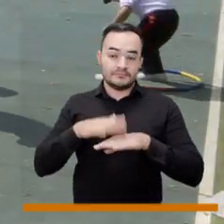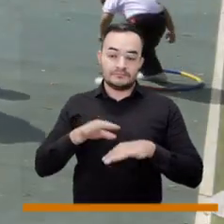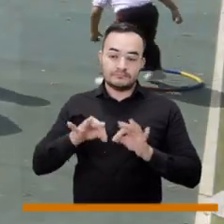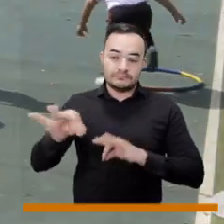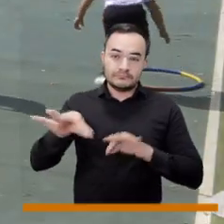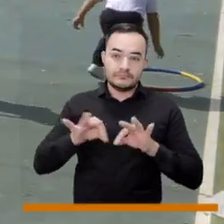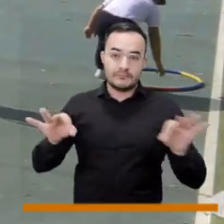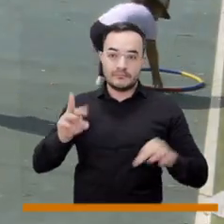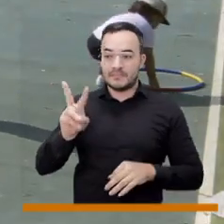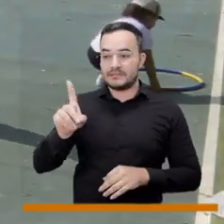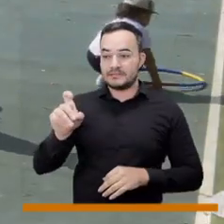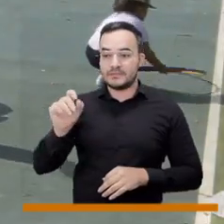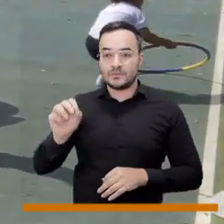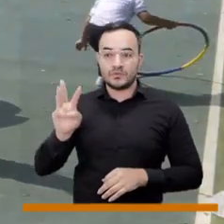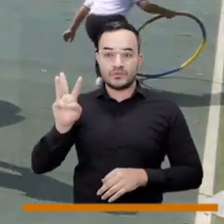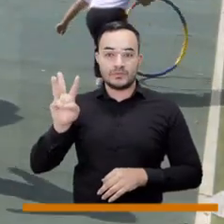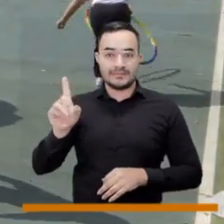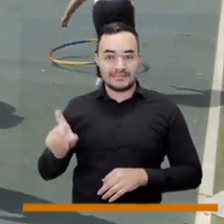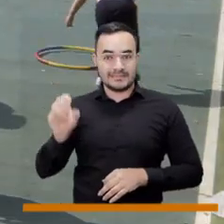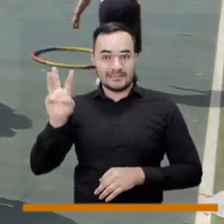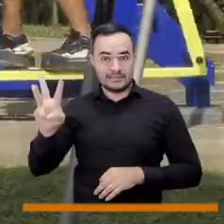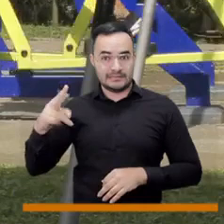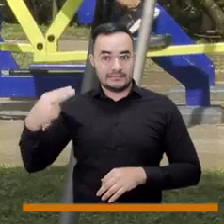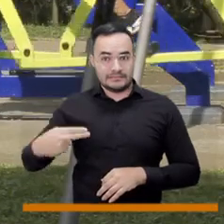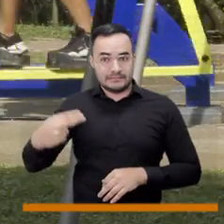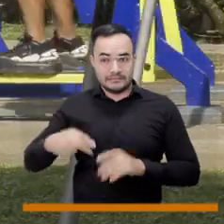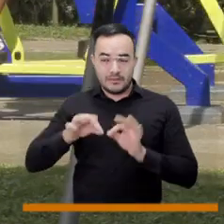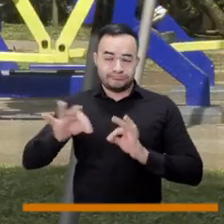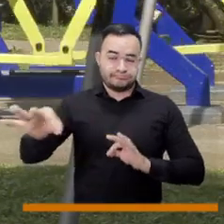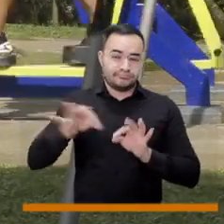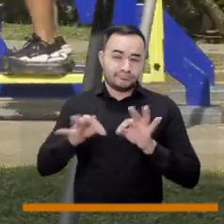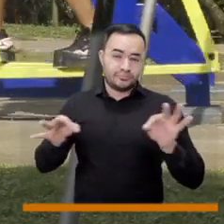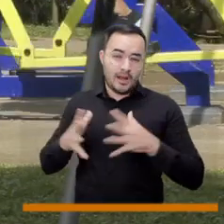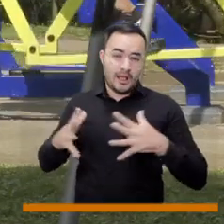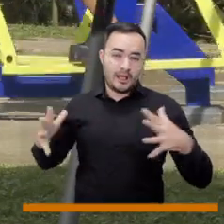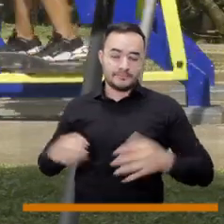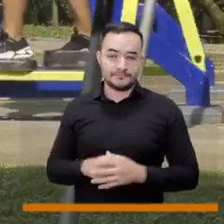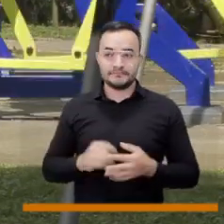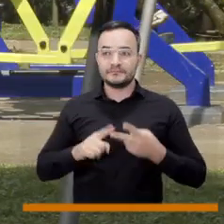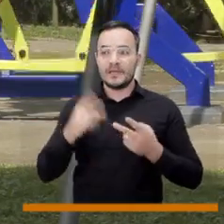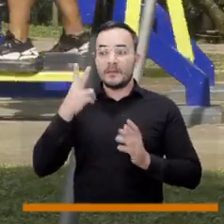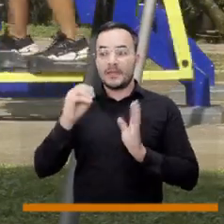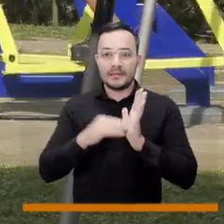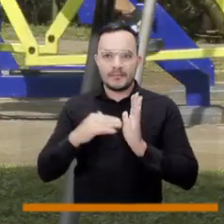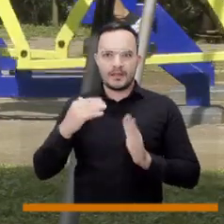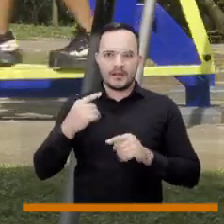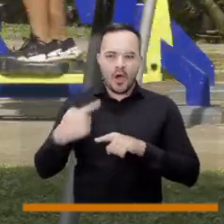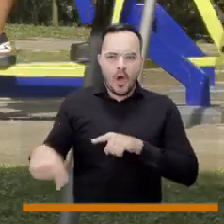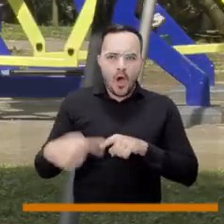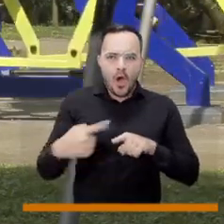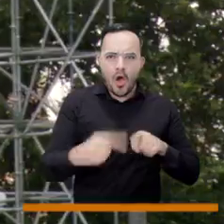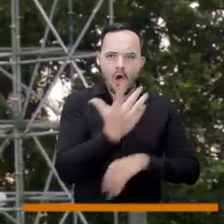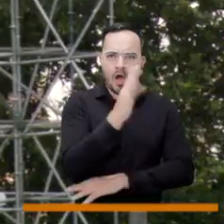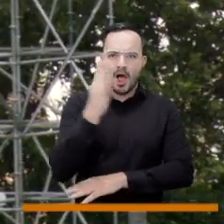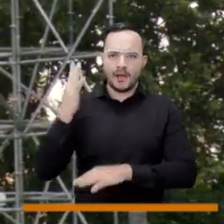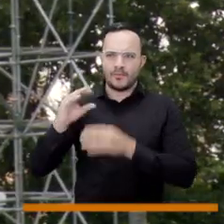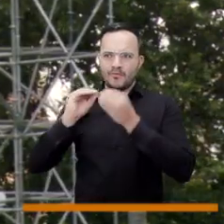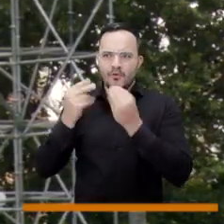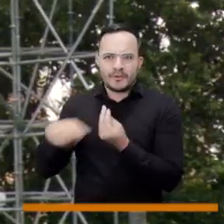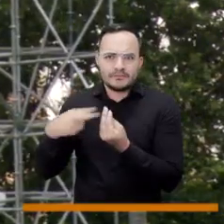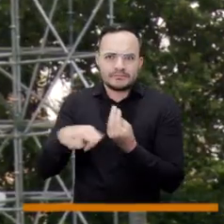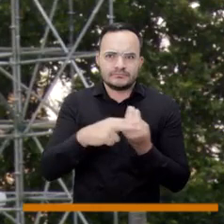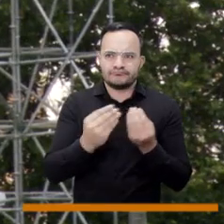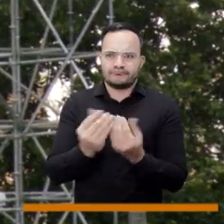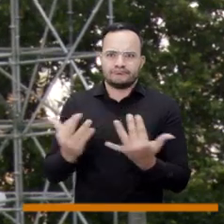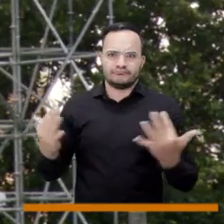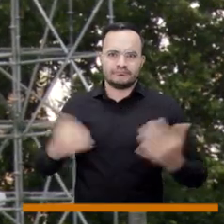de 26.63 hectáreas, ¿cierto? Sí. Tenemos también más de 20.000 individuos arbóreos, nos visitan más